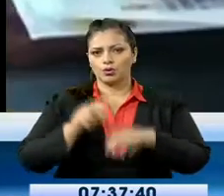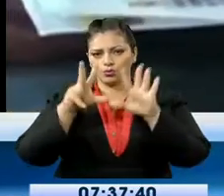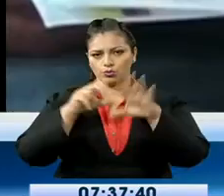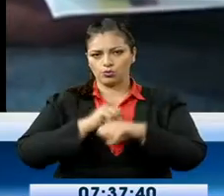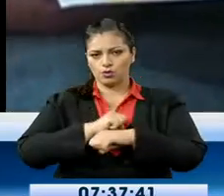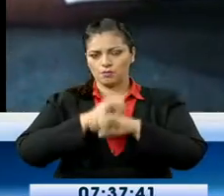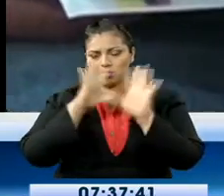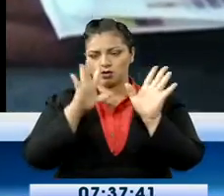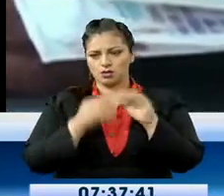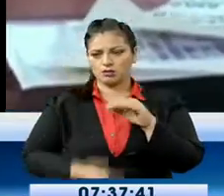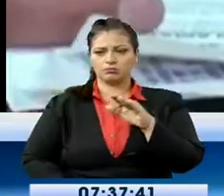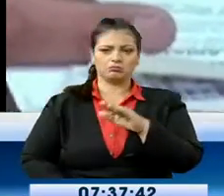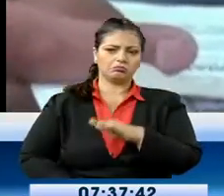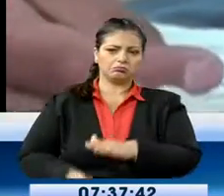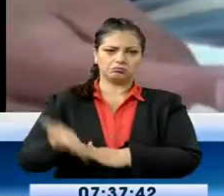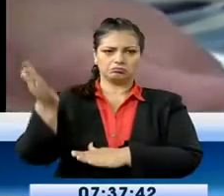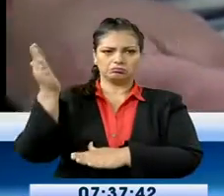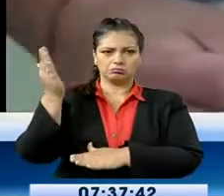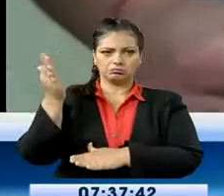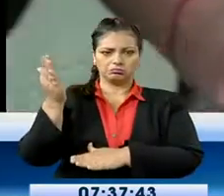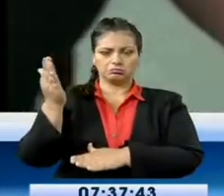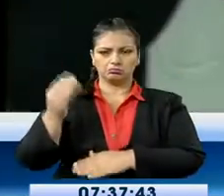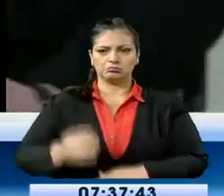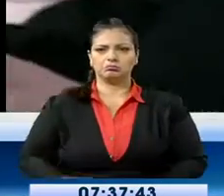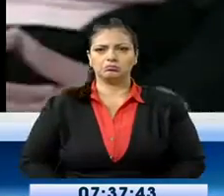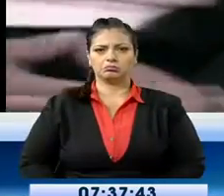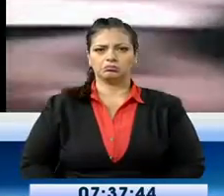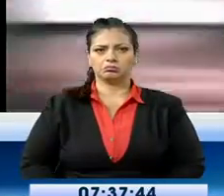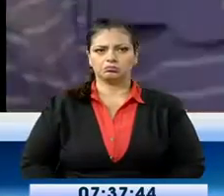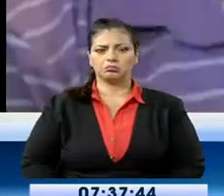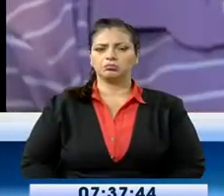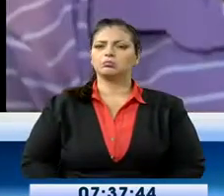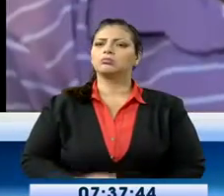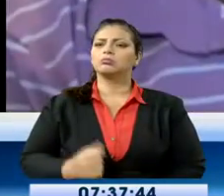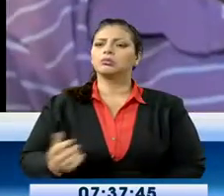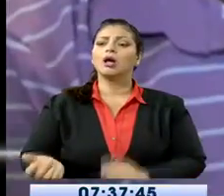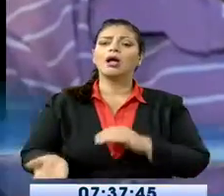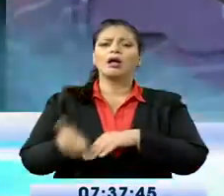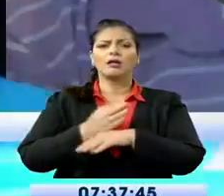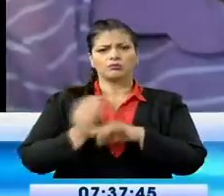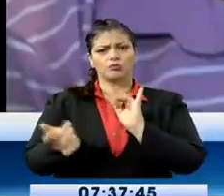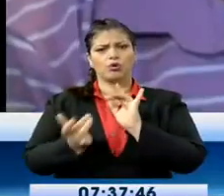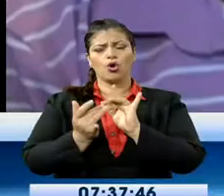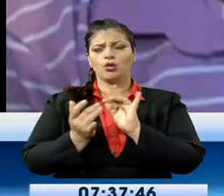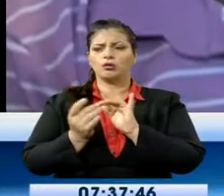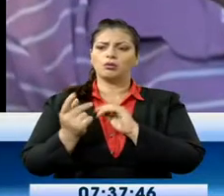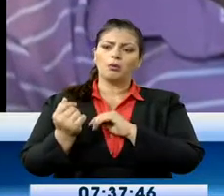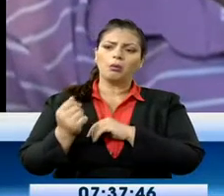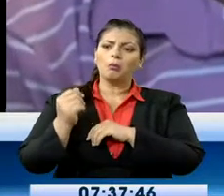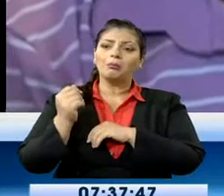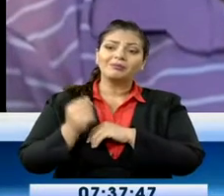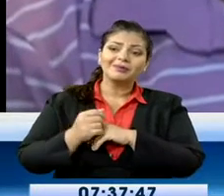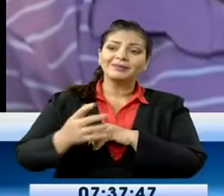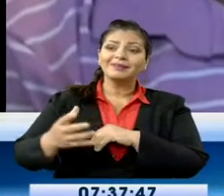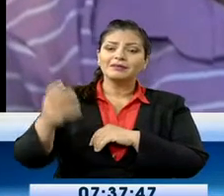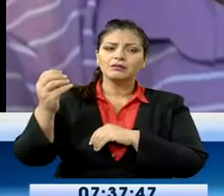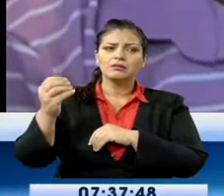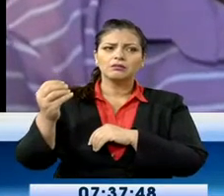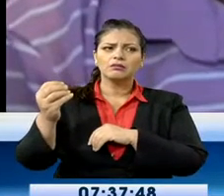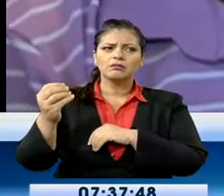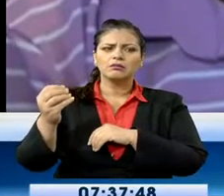a partir de ese momento fue el último contacto que ella tuvo con nosotros. Y ahí habéis dejado la ducha prendida, creo que ha